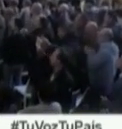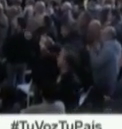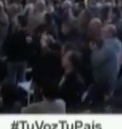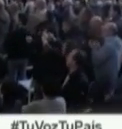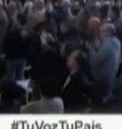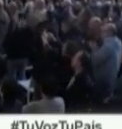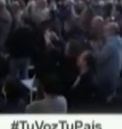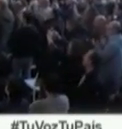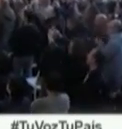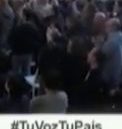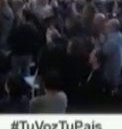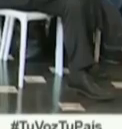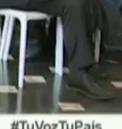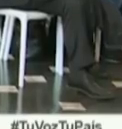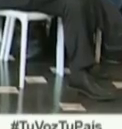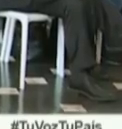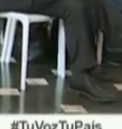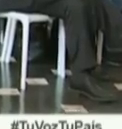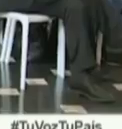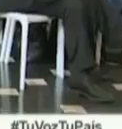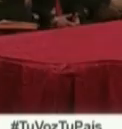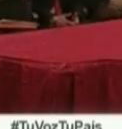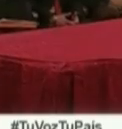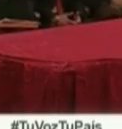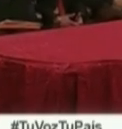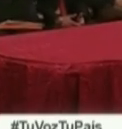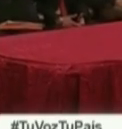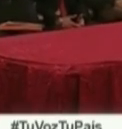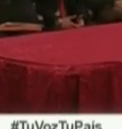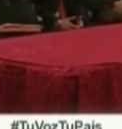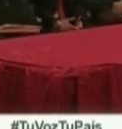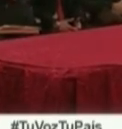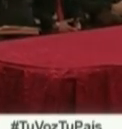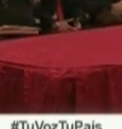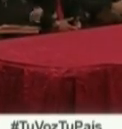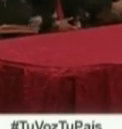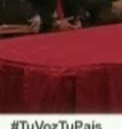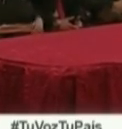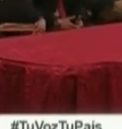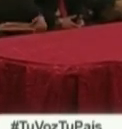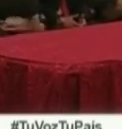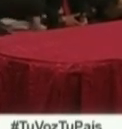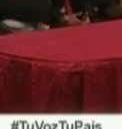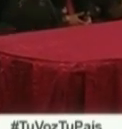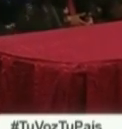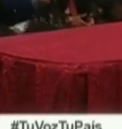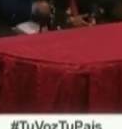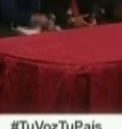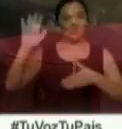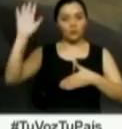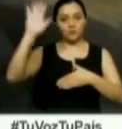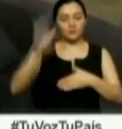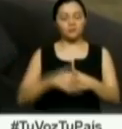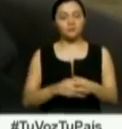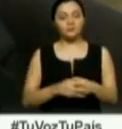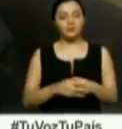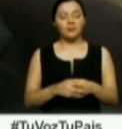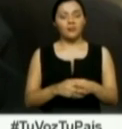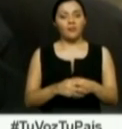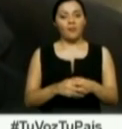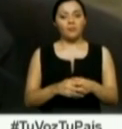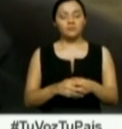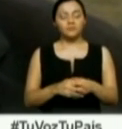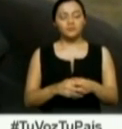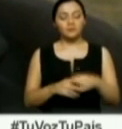de esta universidad dio la bienvenida al mandatario y destacó el aporte y la trayectoria académica del presidente ecuatoriano. La tercera razón